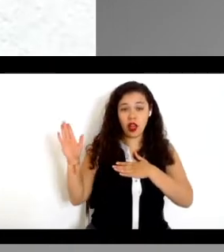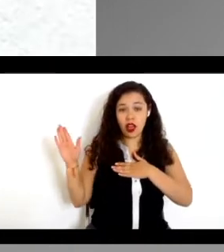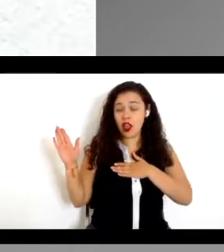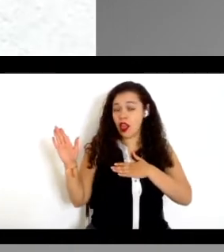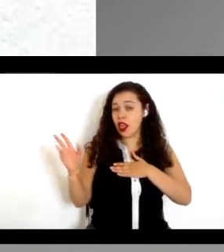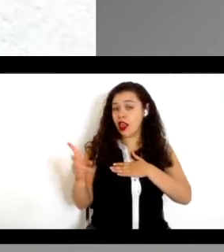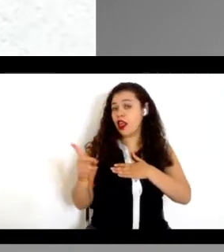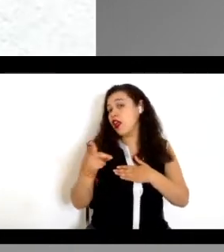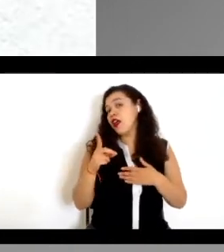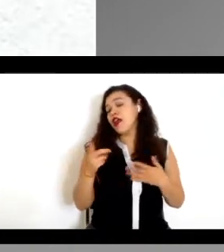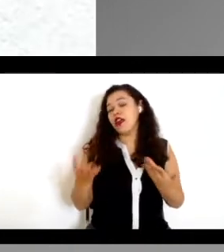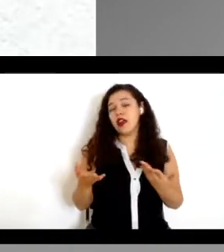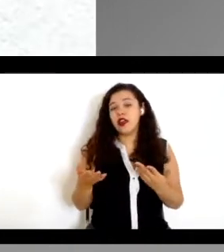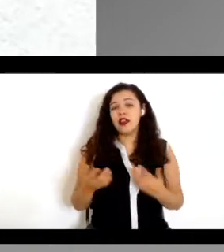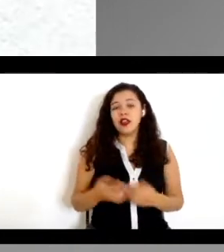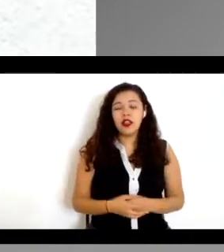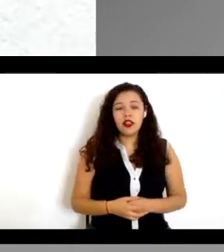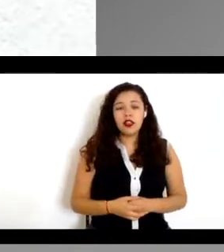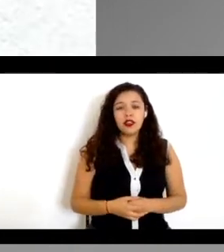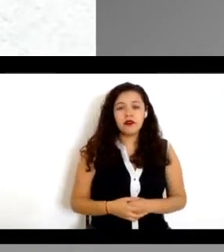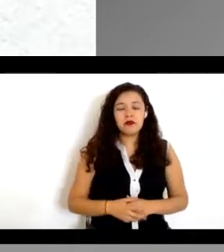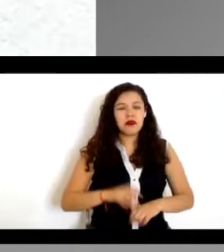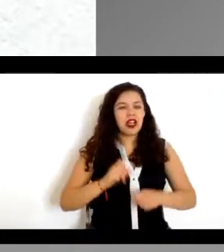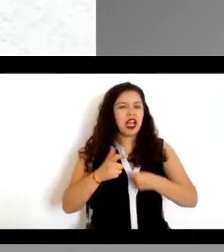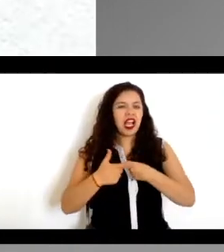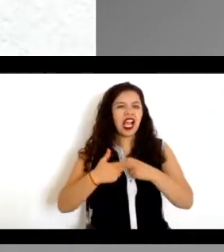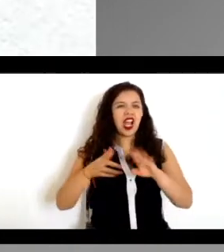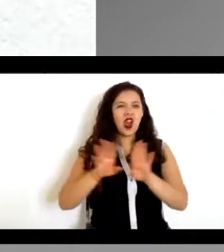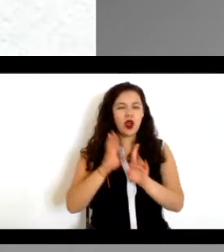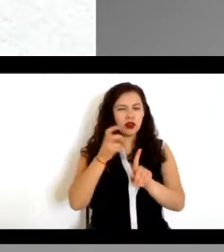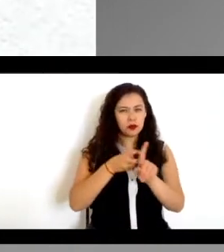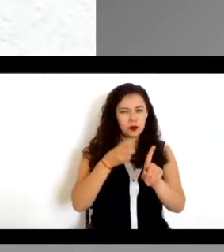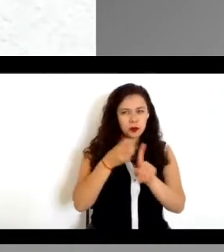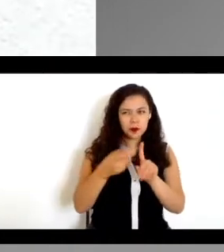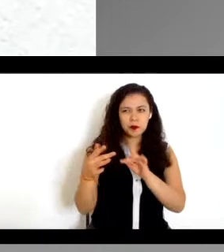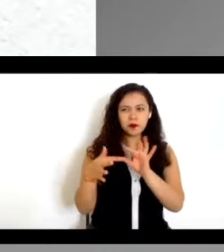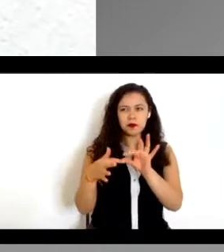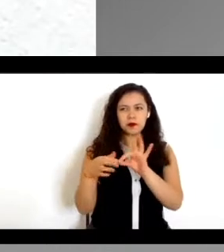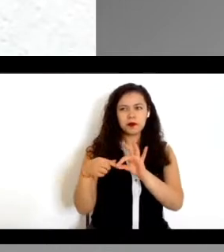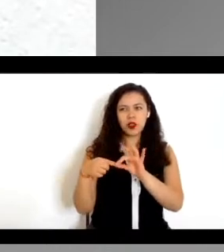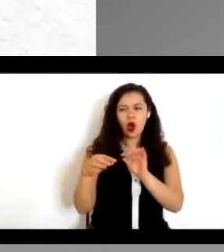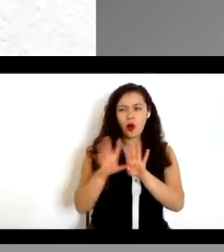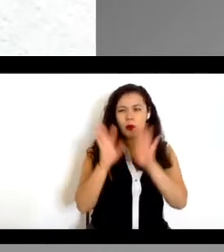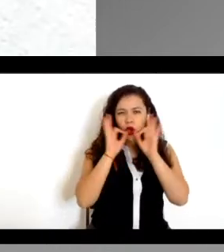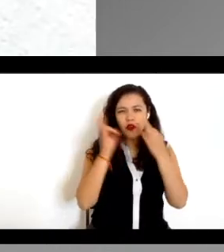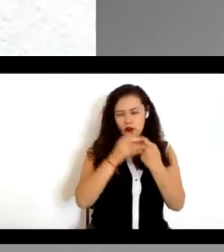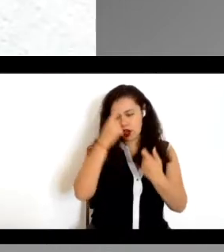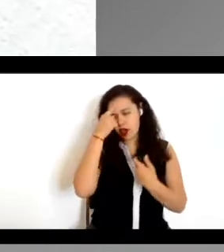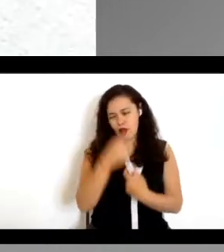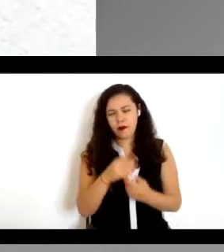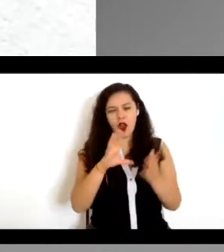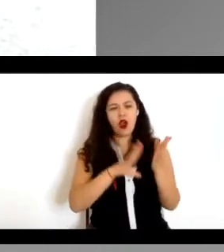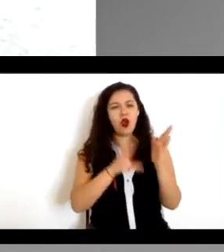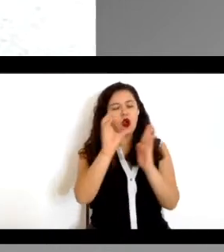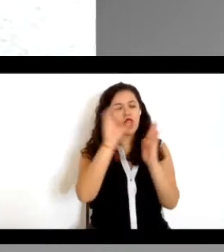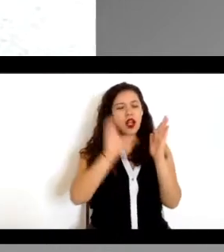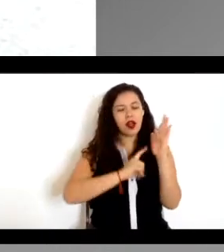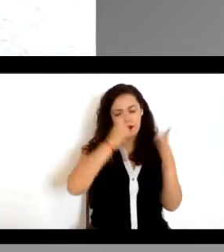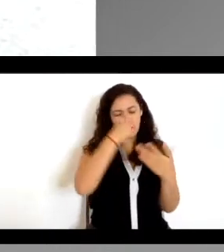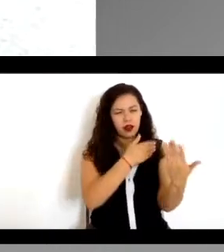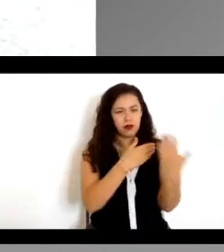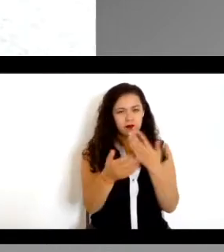a generar, si quieren ustedes, una ruta crítica, un calendario de acciones que vayan permitiendo, por ejemplo,